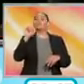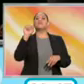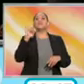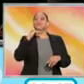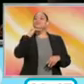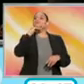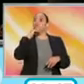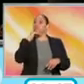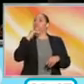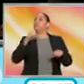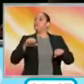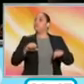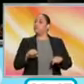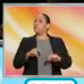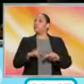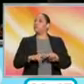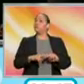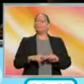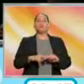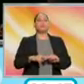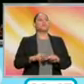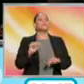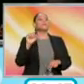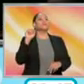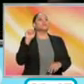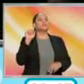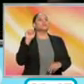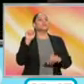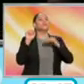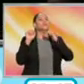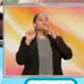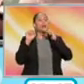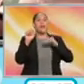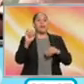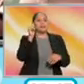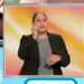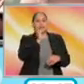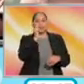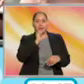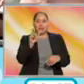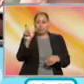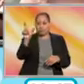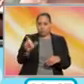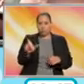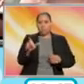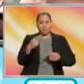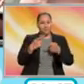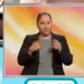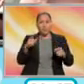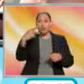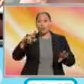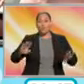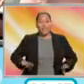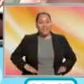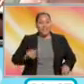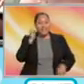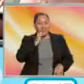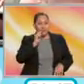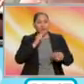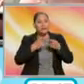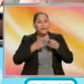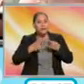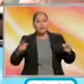¿no? Muy marcado todo lo que era esta rectitud y esta formalidad que la distinguía, sobre todo porque ella siempre en su carácter